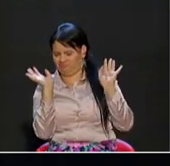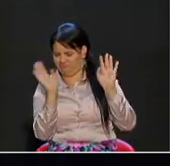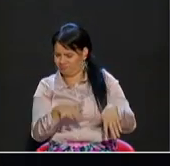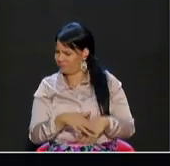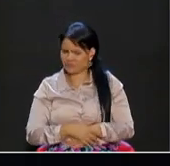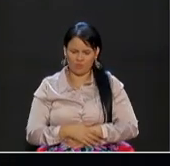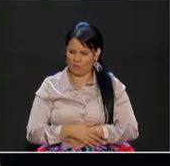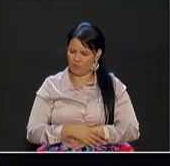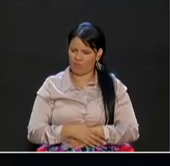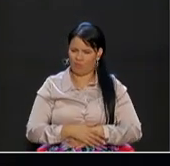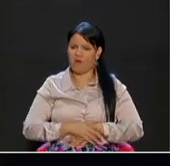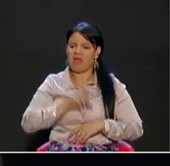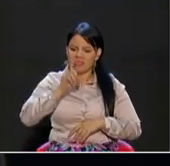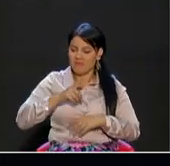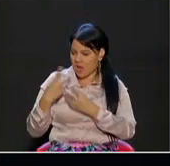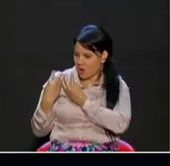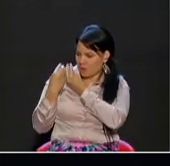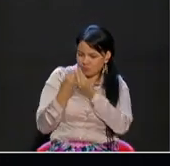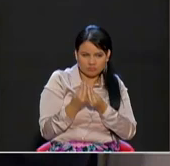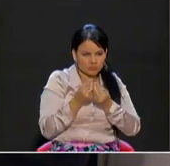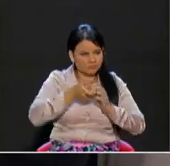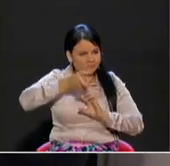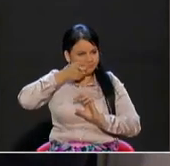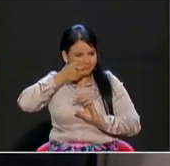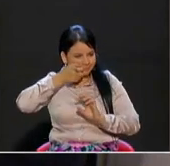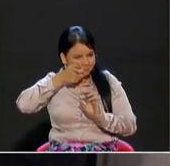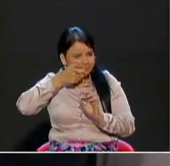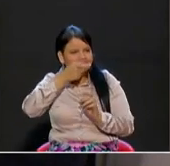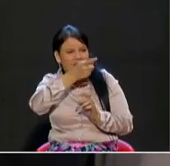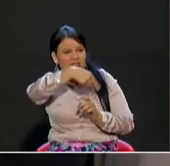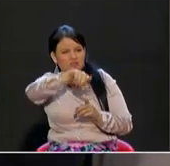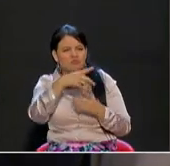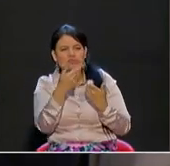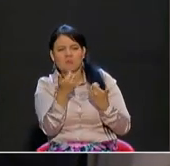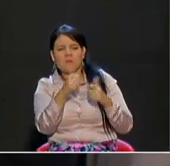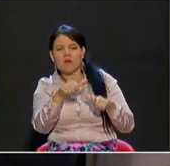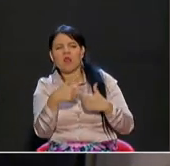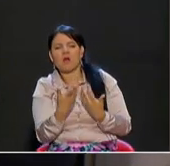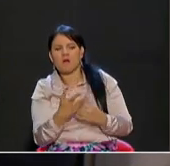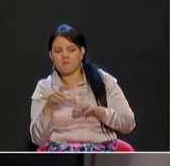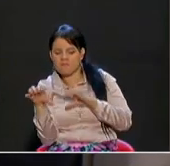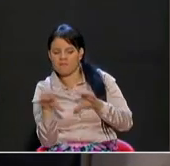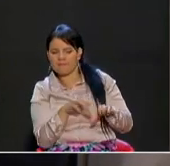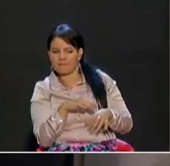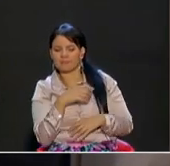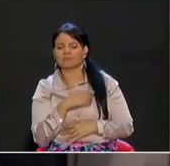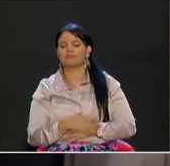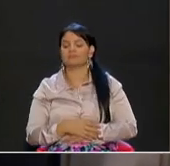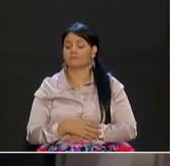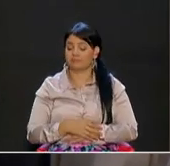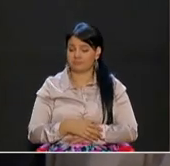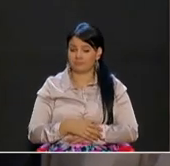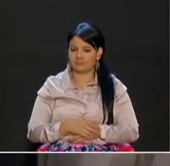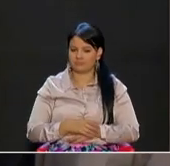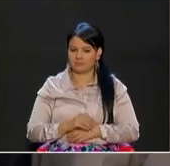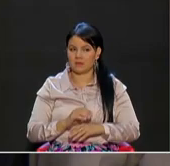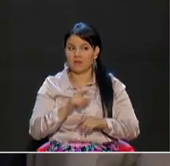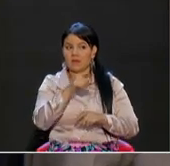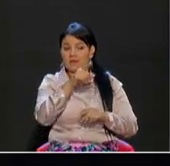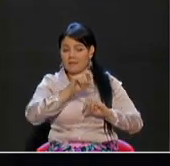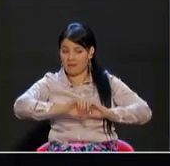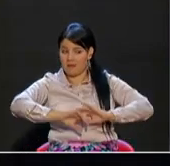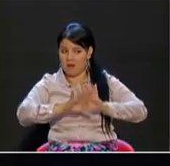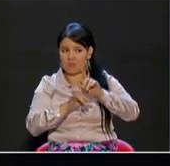y control sobre el escenario de los hospitales públicos pero hay que ser muy claros ese es un escenario municipal